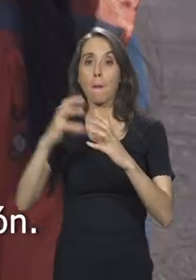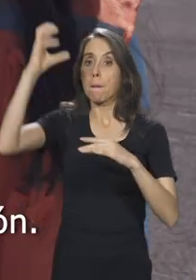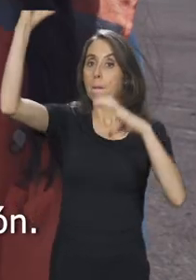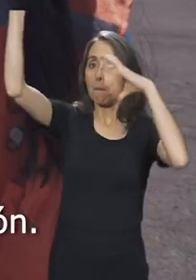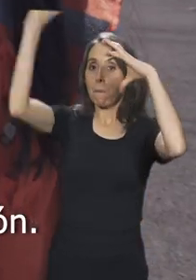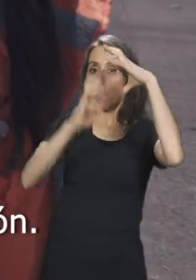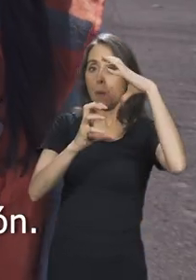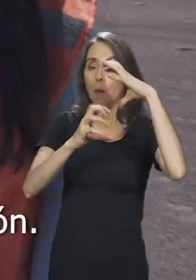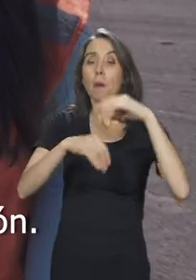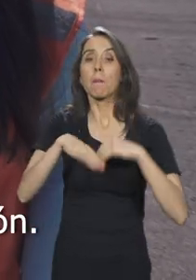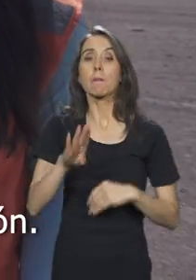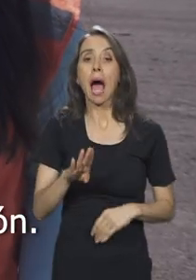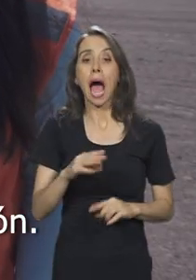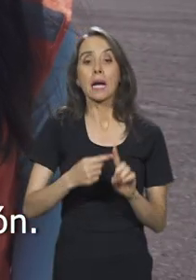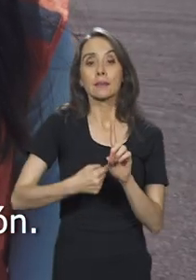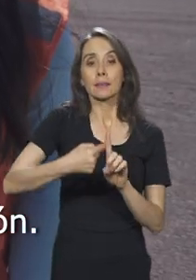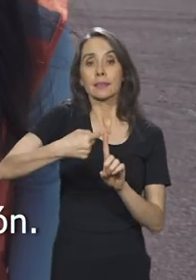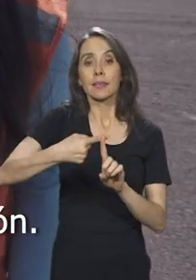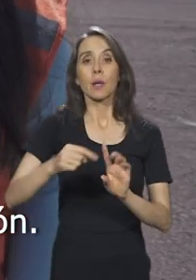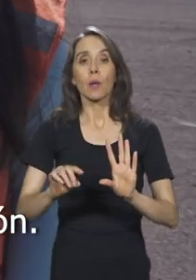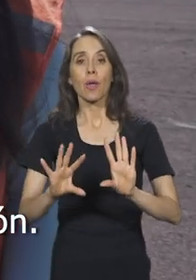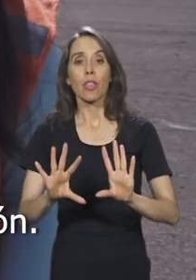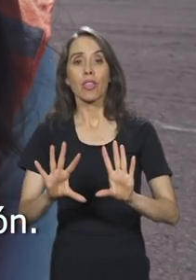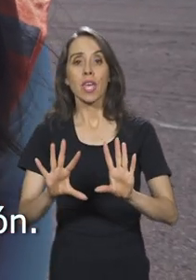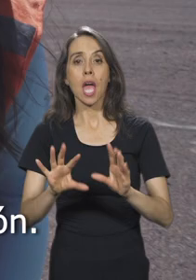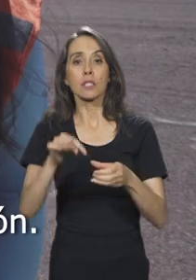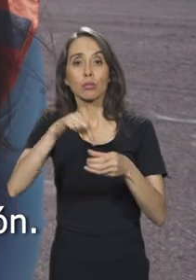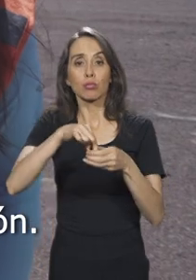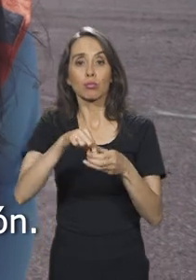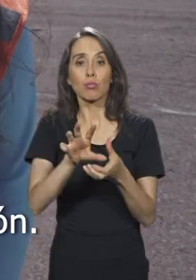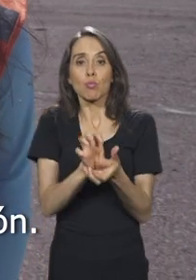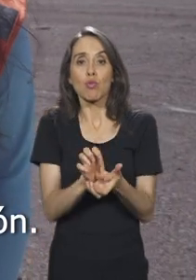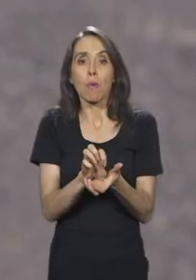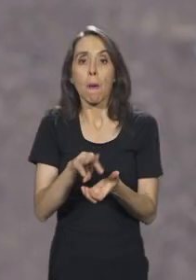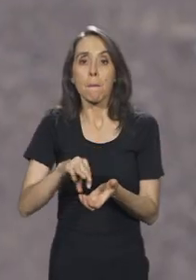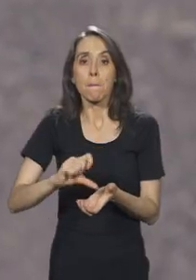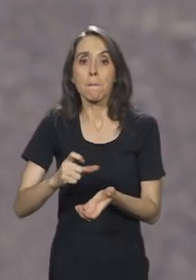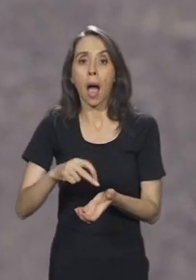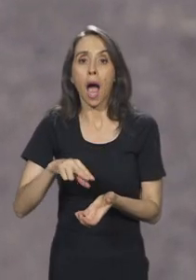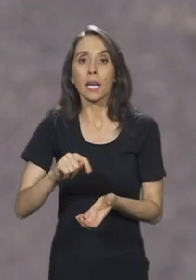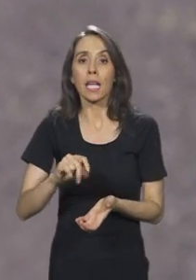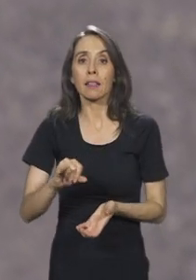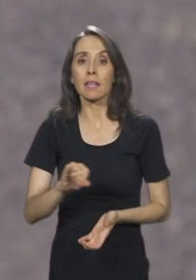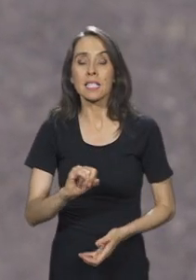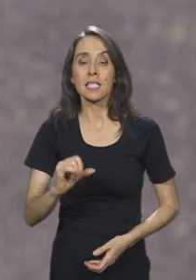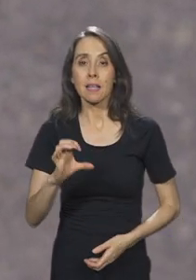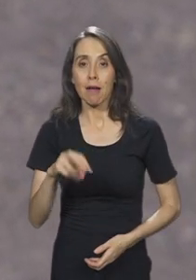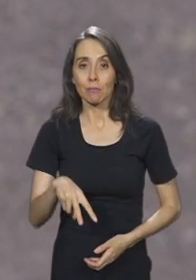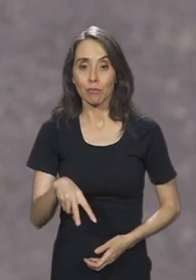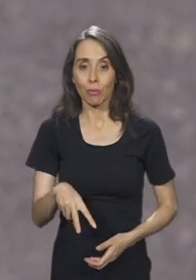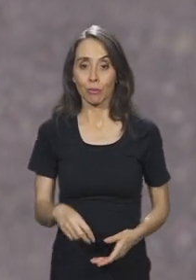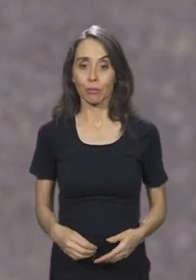sería probablemente sobre 10, que va a marcar la magnetización.